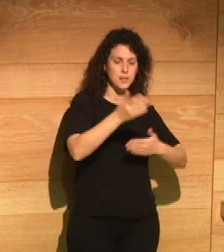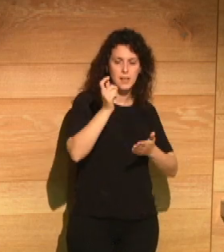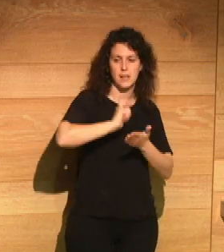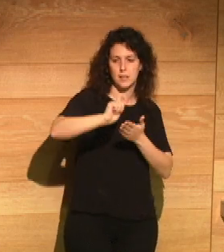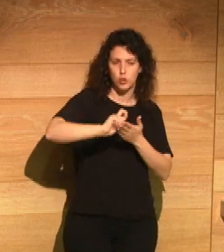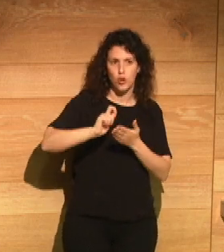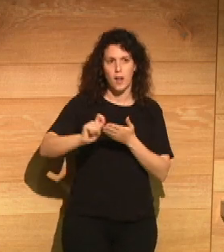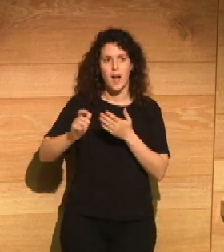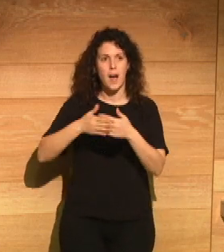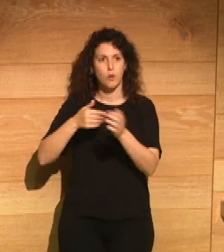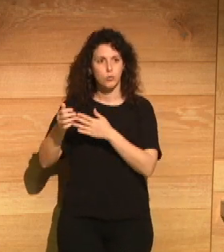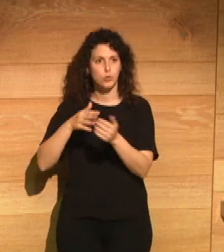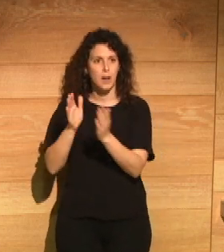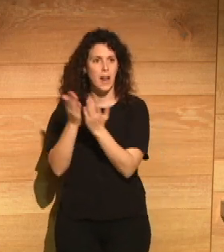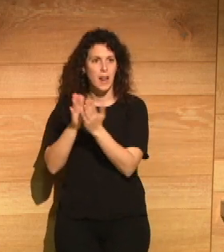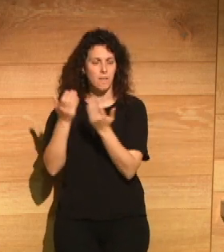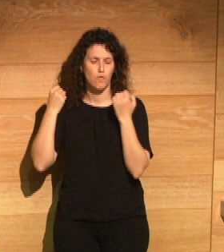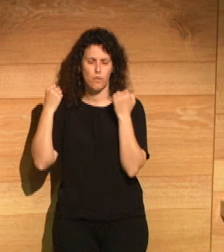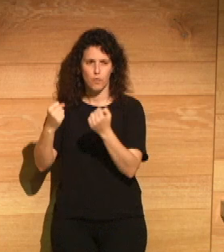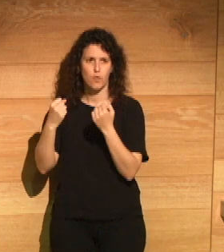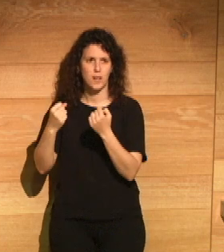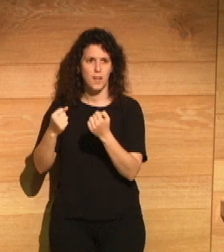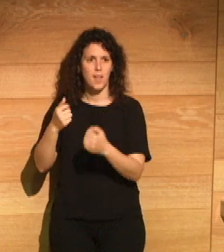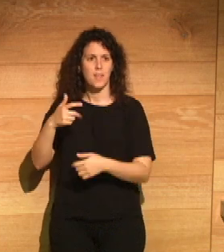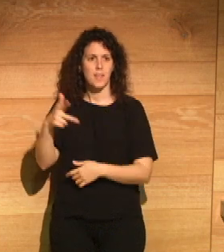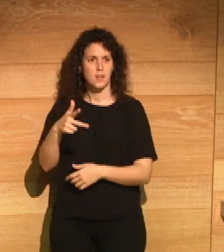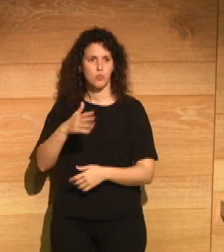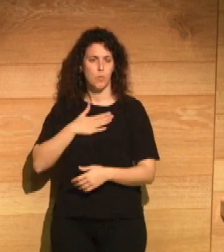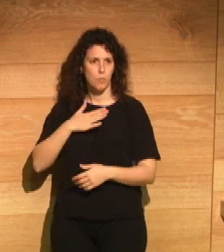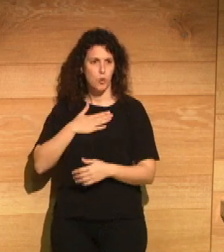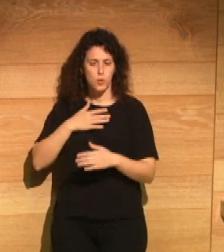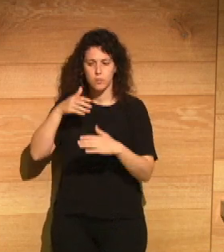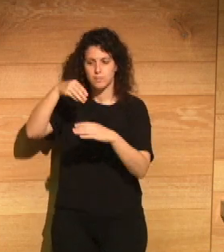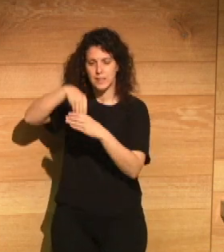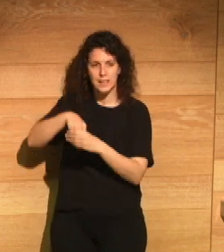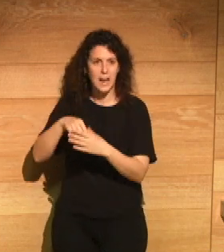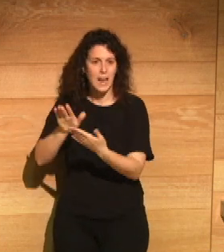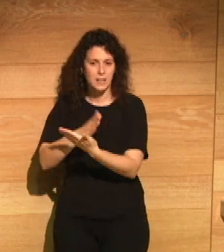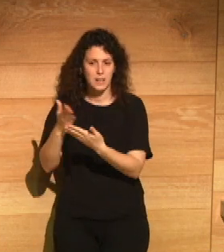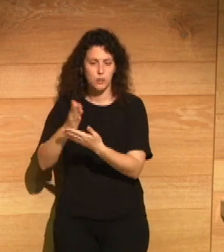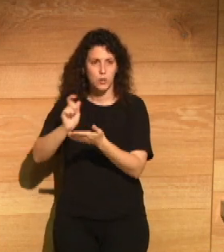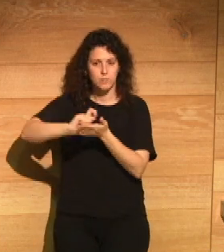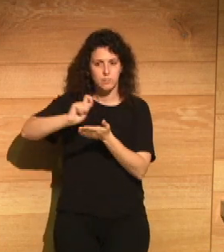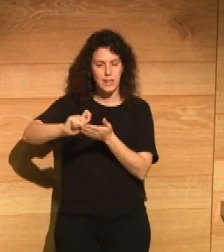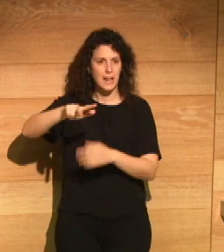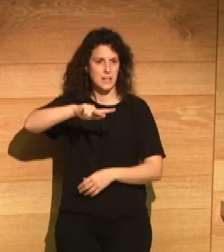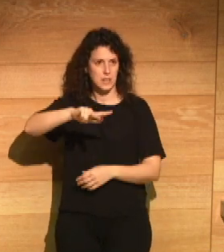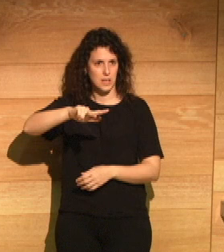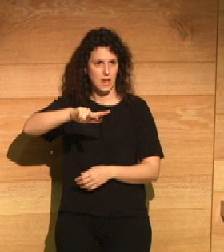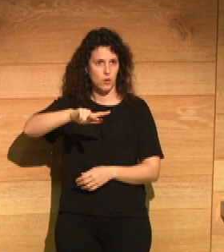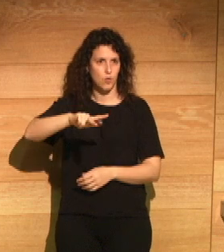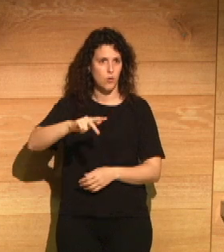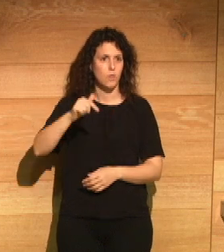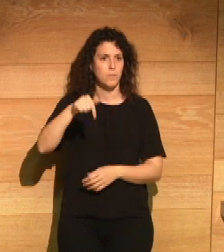escritora, autora de un libro portentoso con derecho propio a integrar la gran literatura escrita en lengua castellana, Nuestra parte de